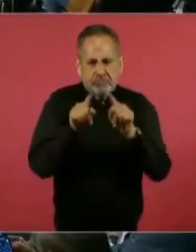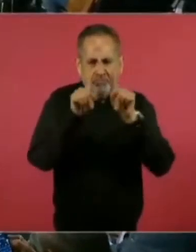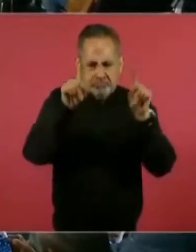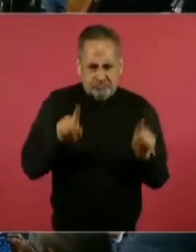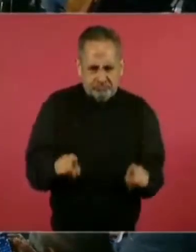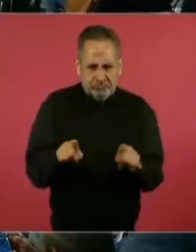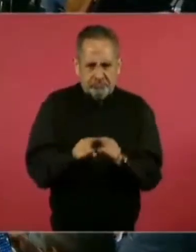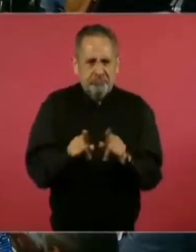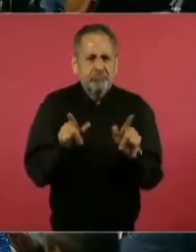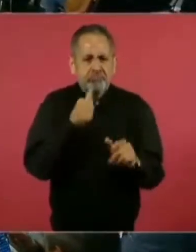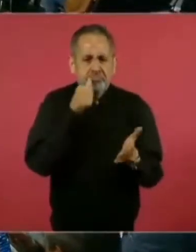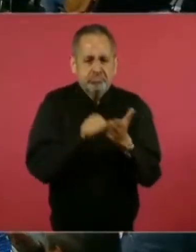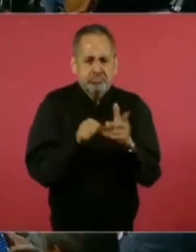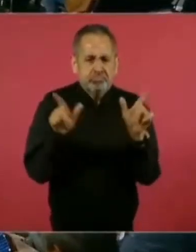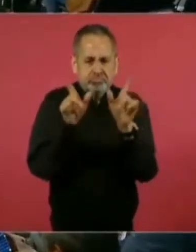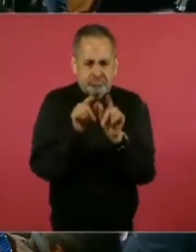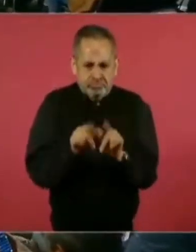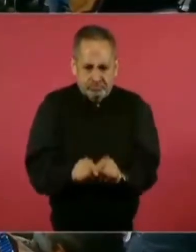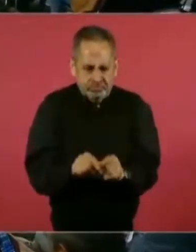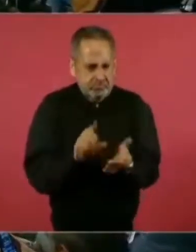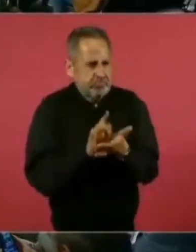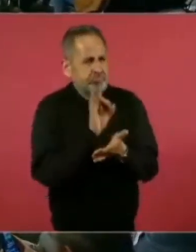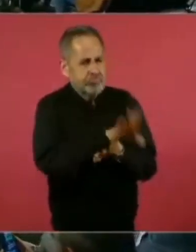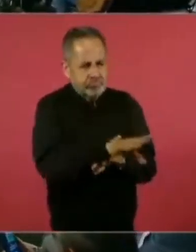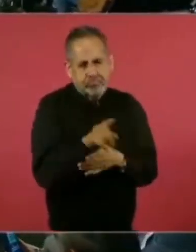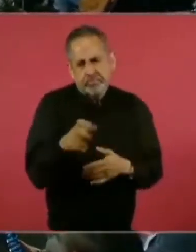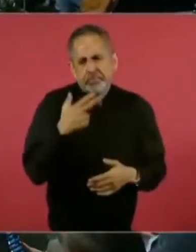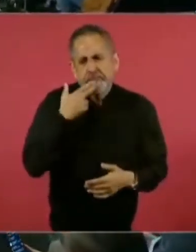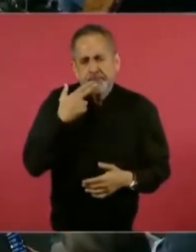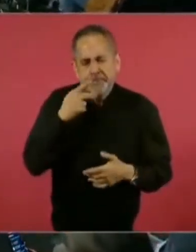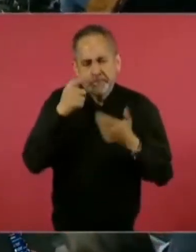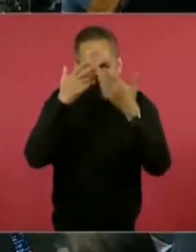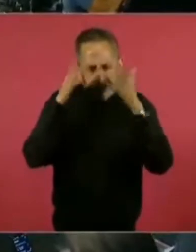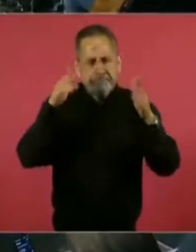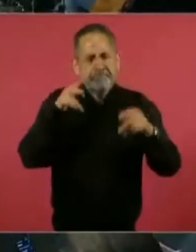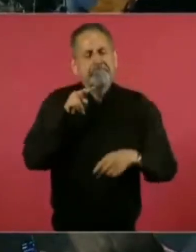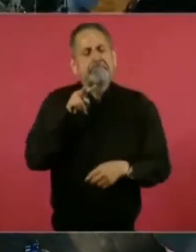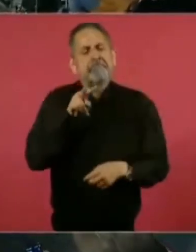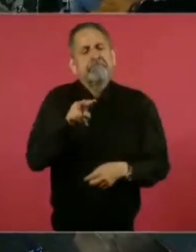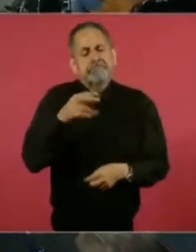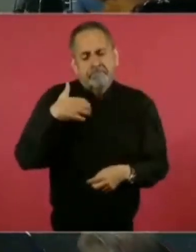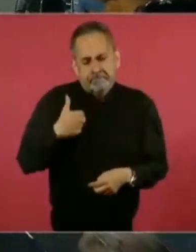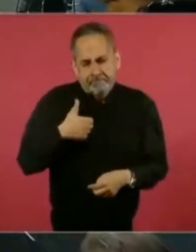un resumen que puede servir para